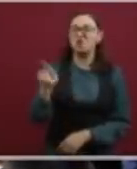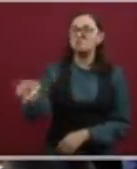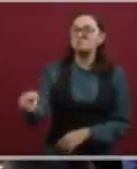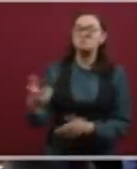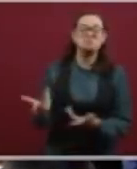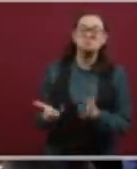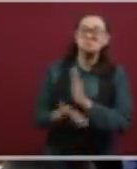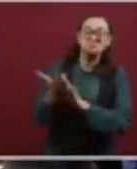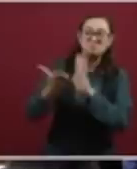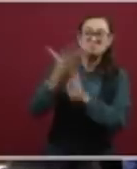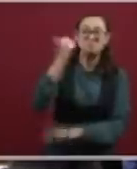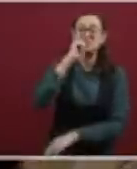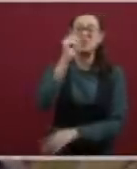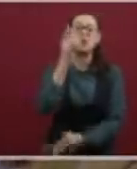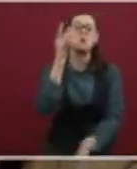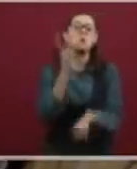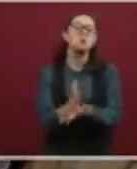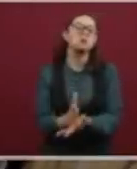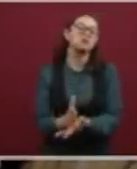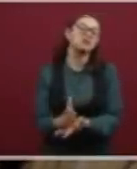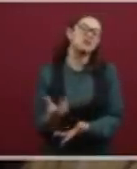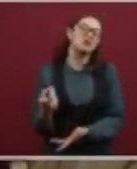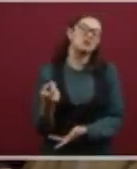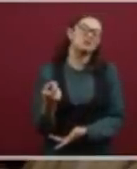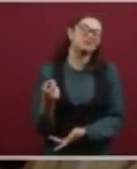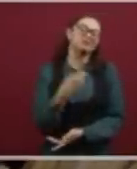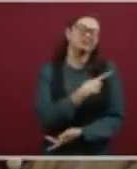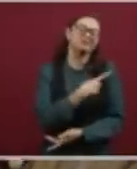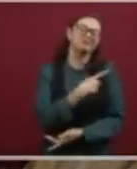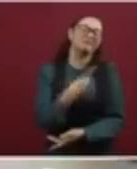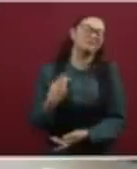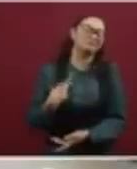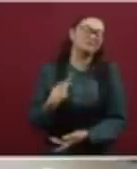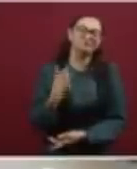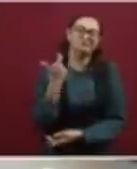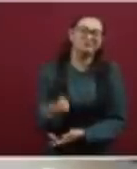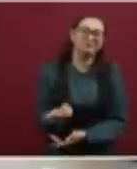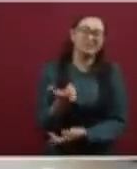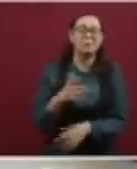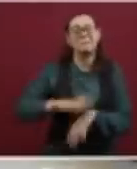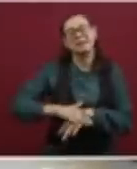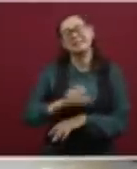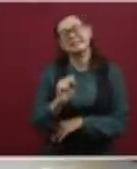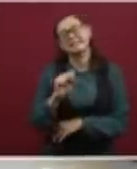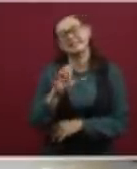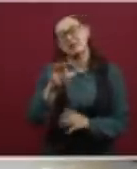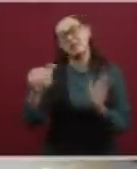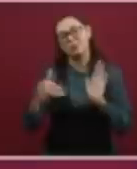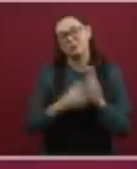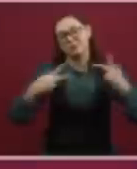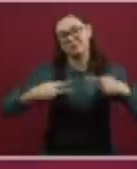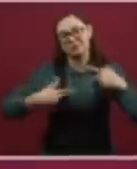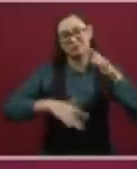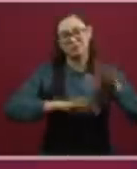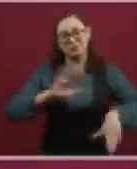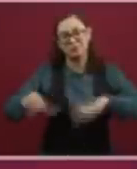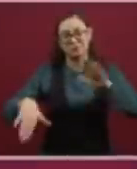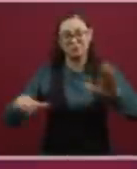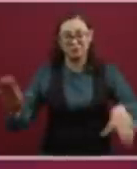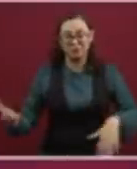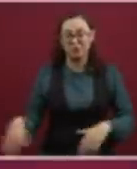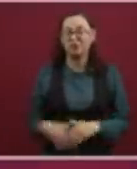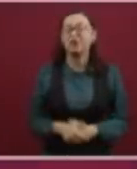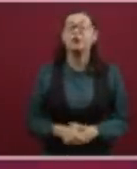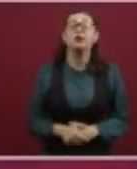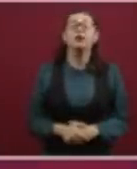doquier, además de los 65 mil muertos en su administración. Bueno, pues también es un timbre de orgullo